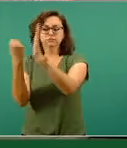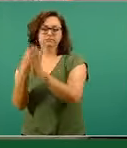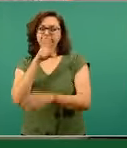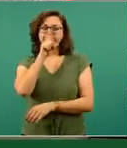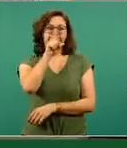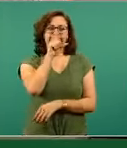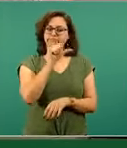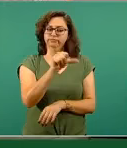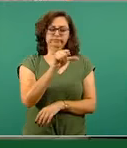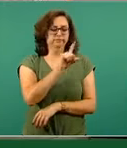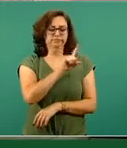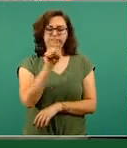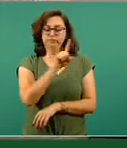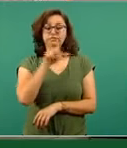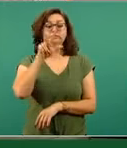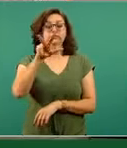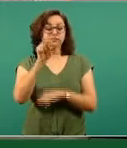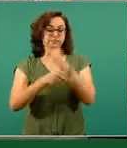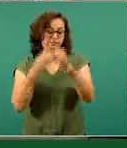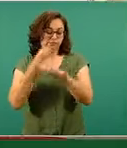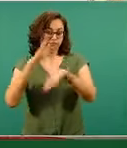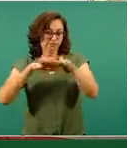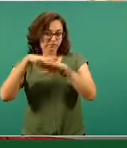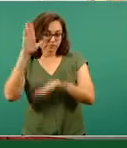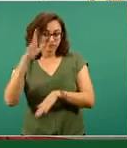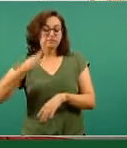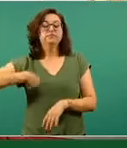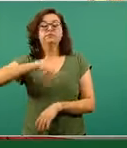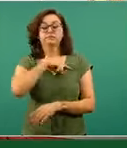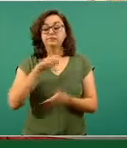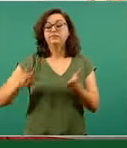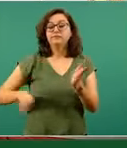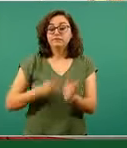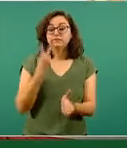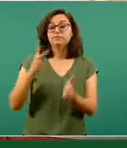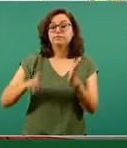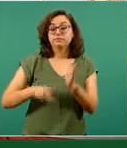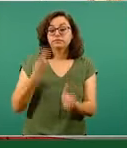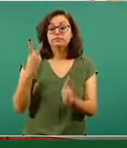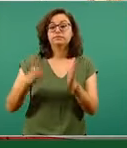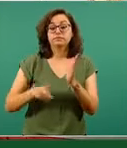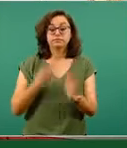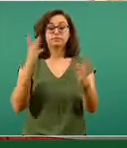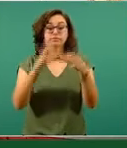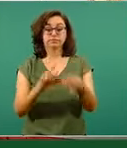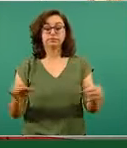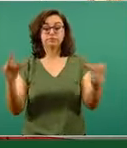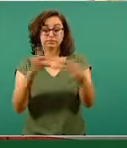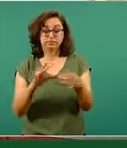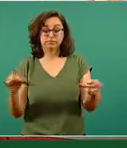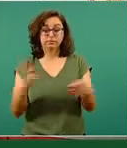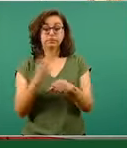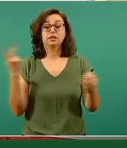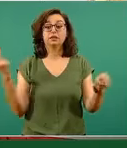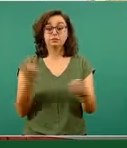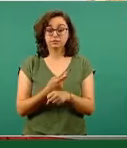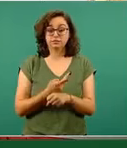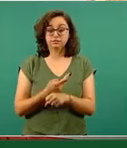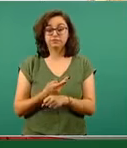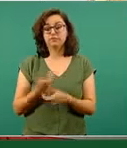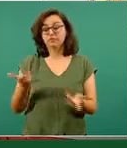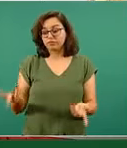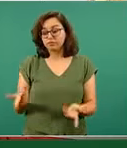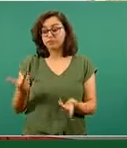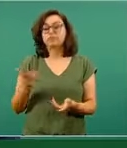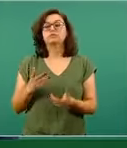Pero sabíamos, lo dijimos aquí varias veces, lo volvemos a retomar, que en un momento dado la evidencia científica